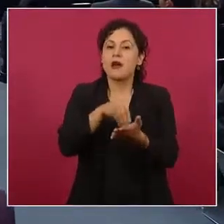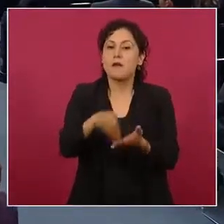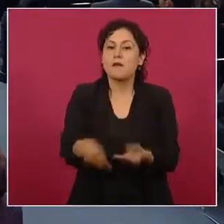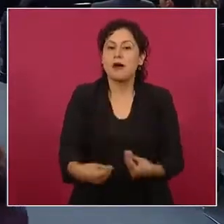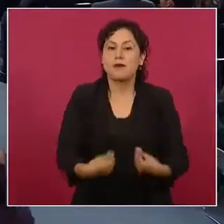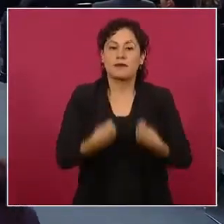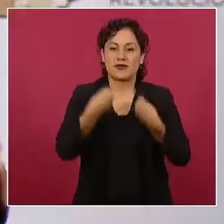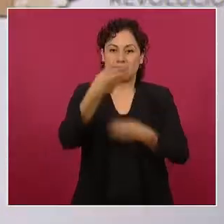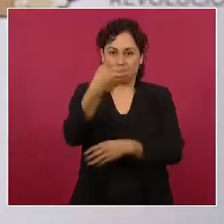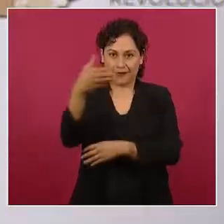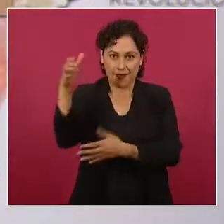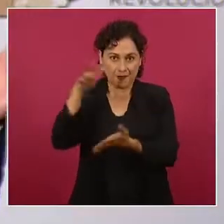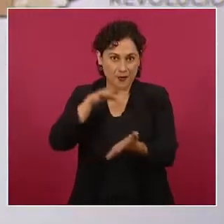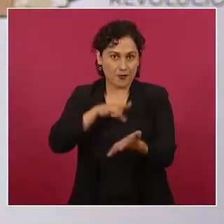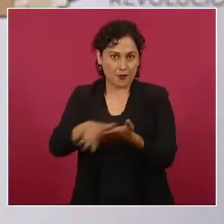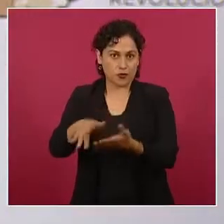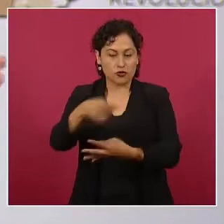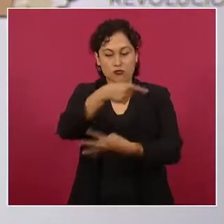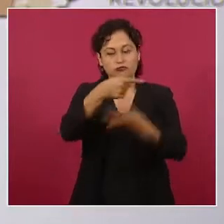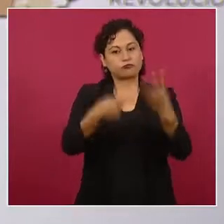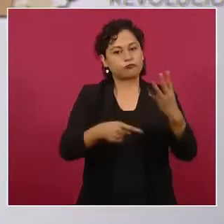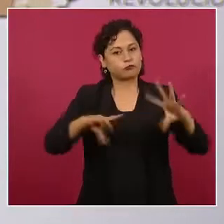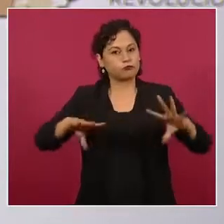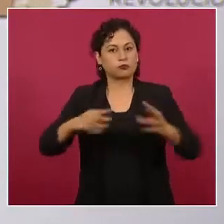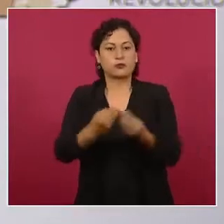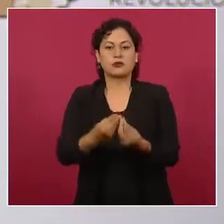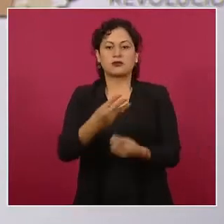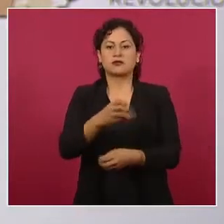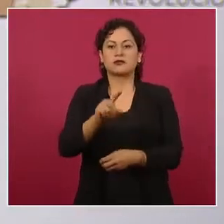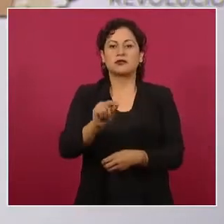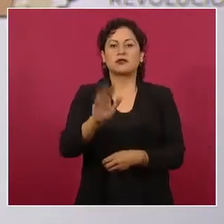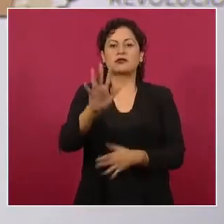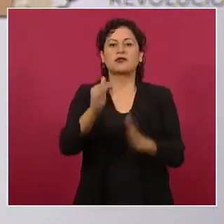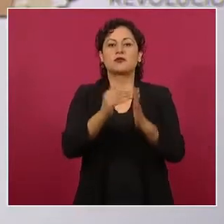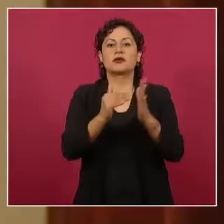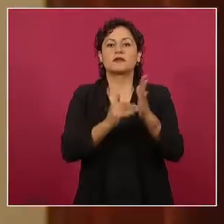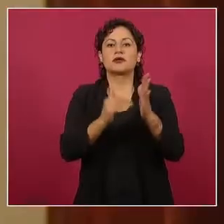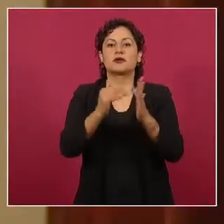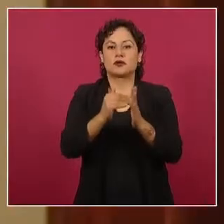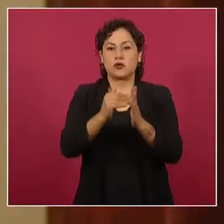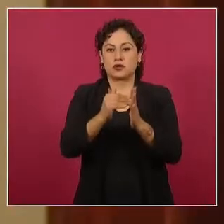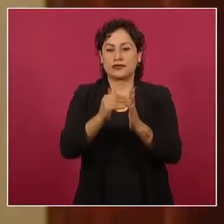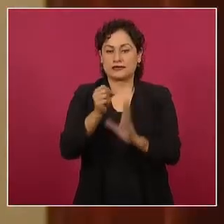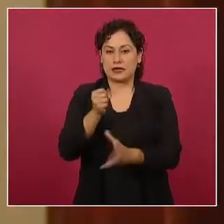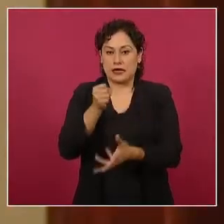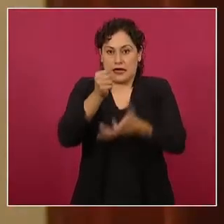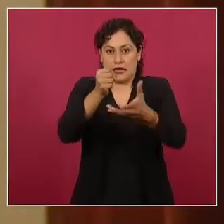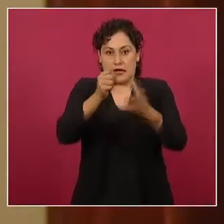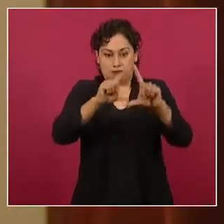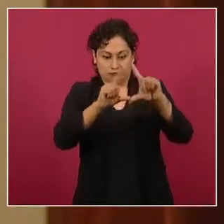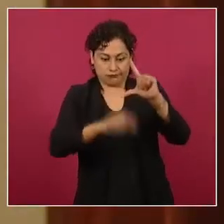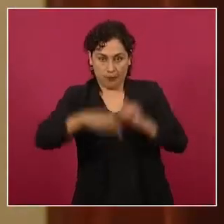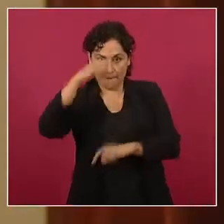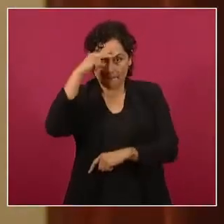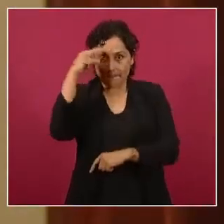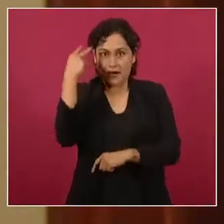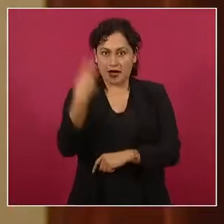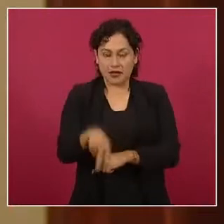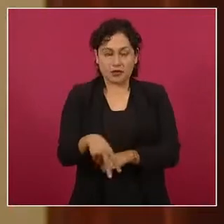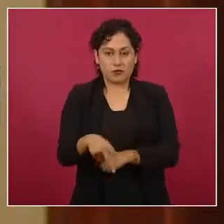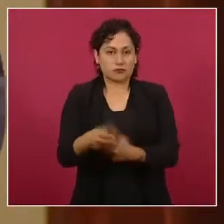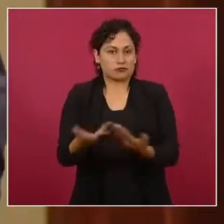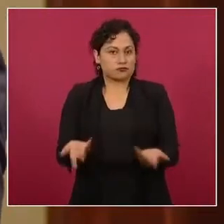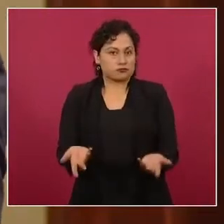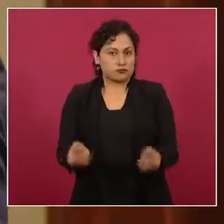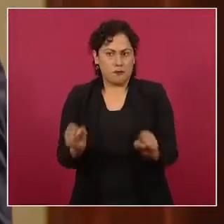Anaya de eso, tienen un costo de 375,000 millones en inversión en el pueblo de México. Era lo mismo con